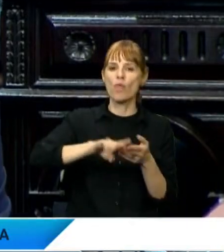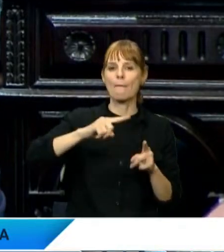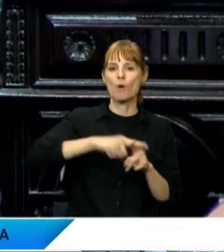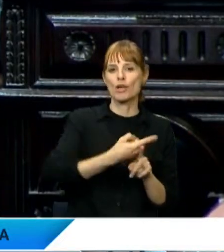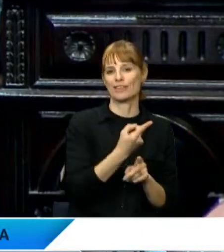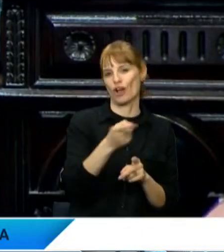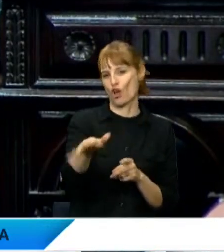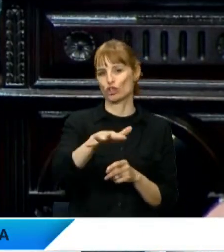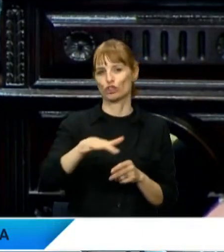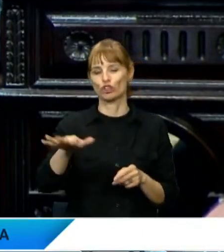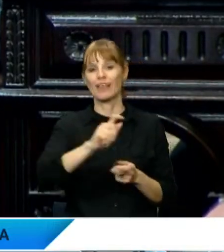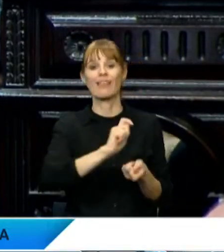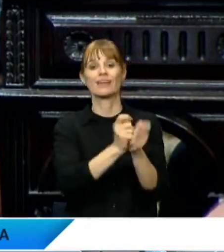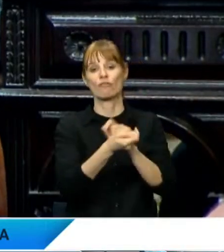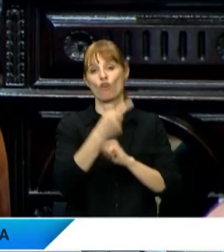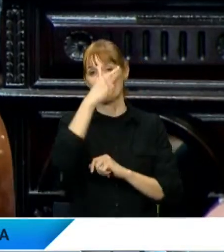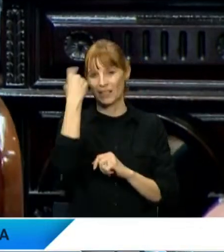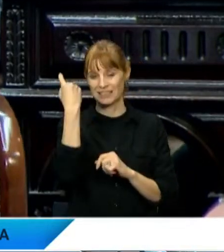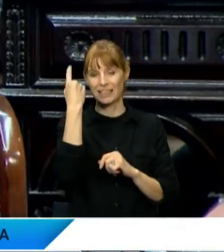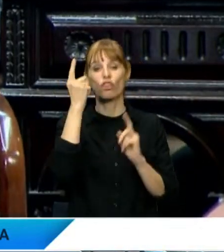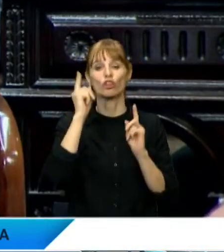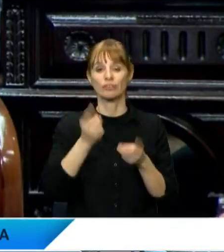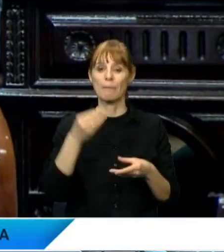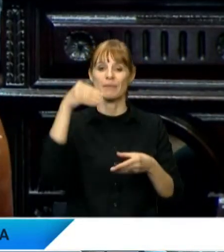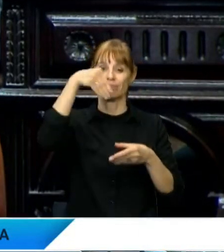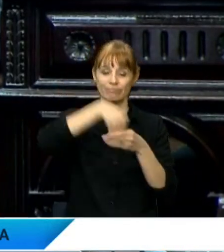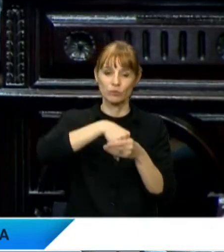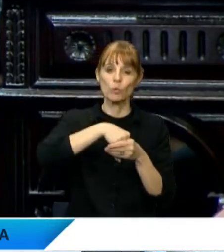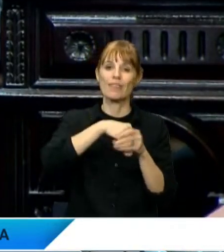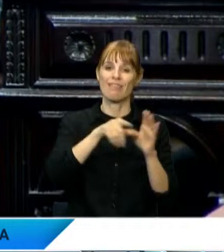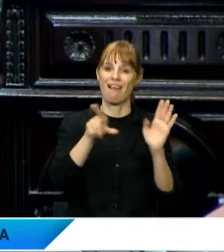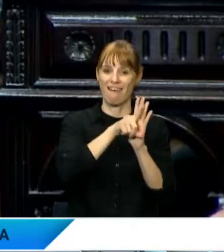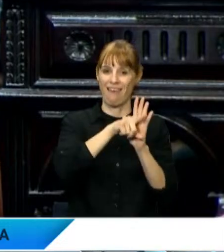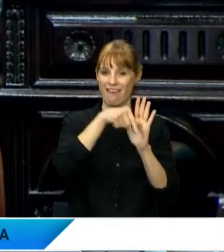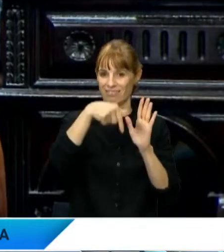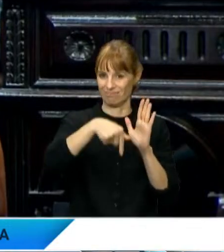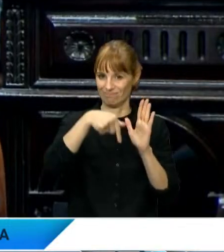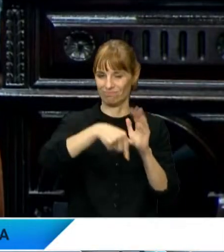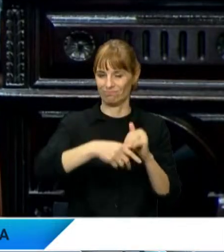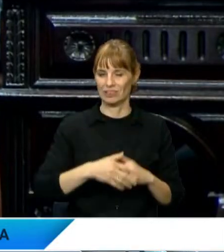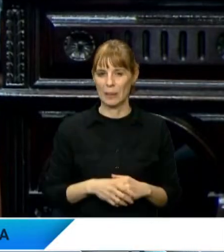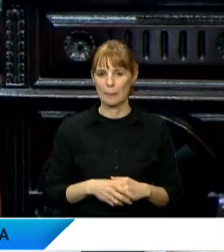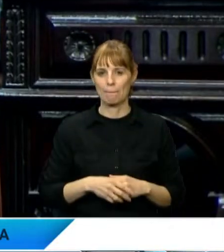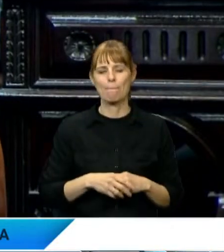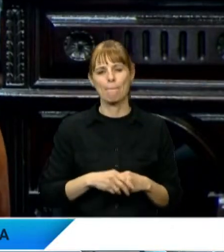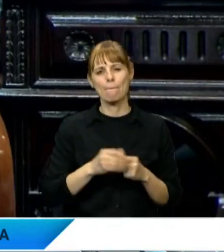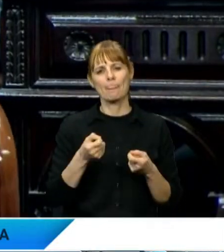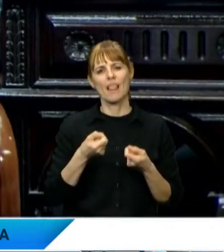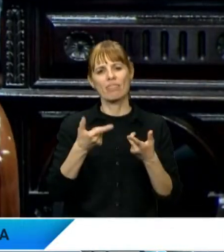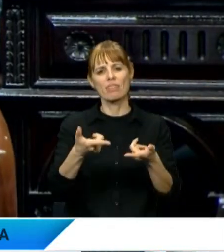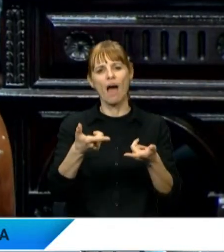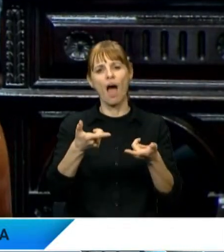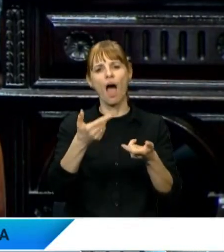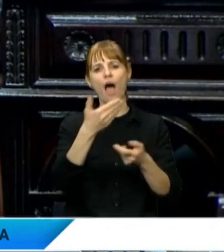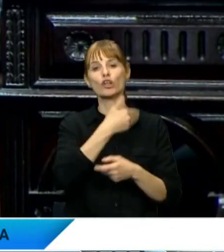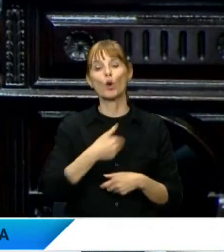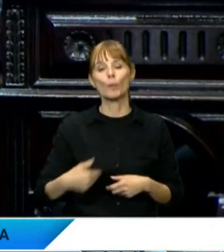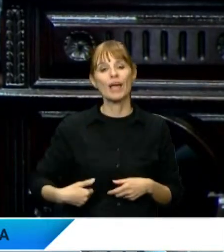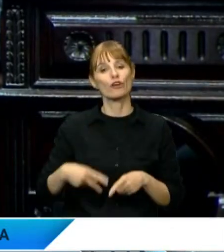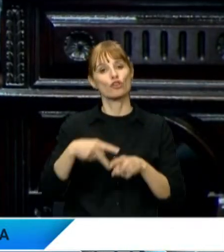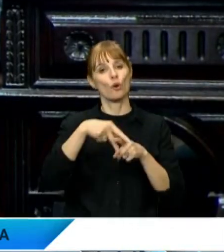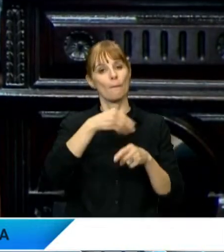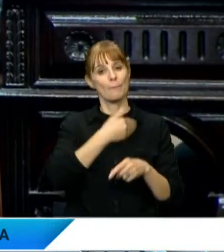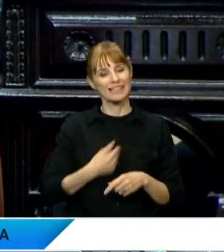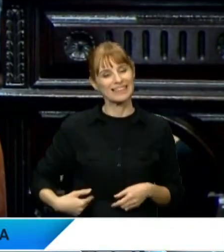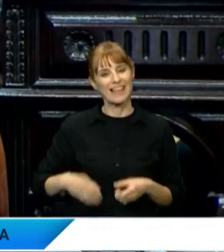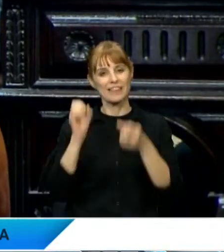es la reforma del Estado, que también está incluida en esta ley. Les vamos a dar al gobierno del